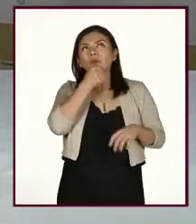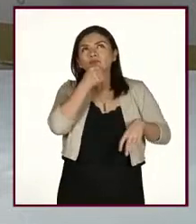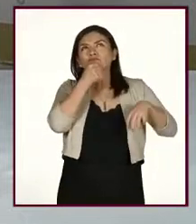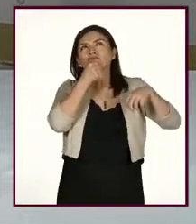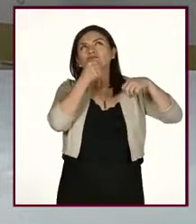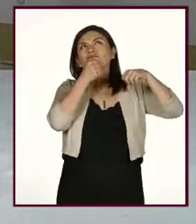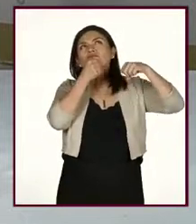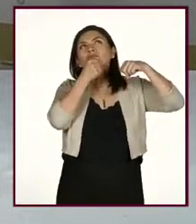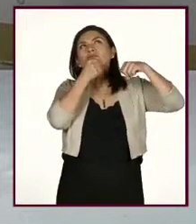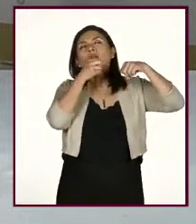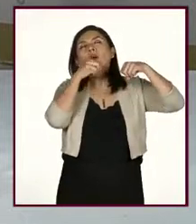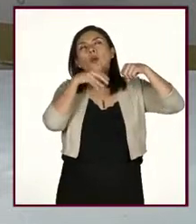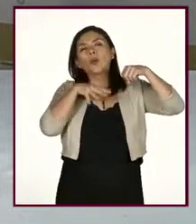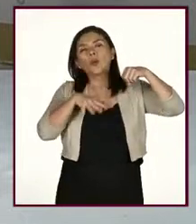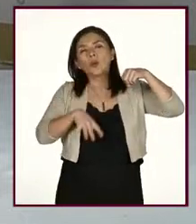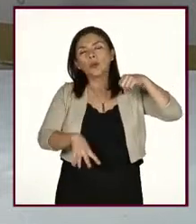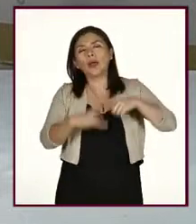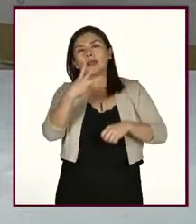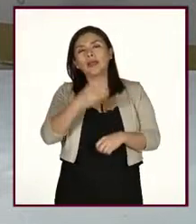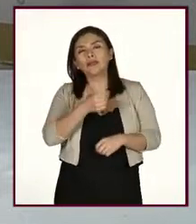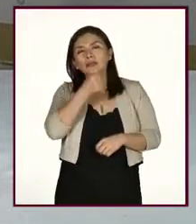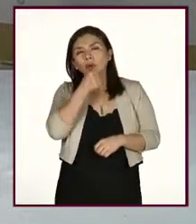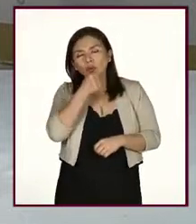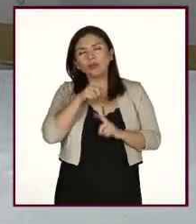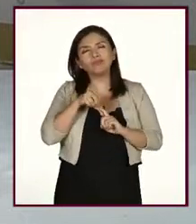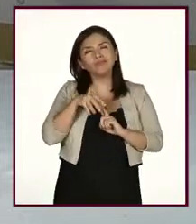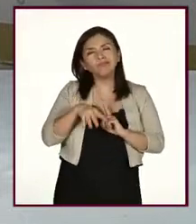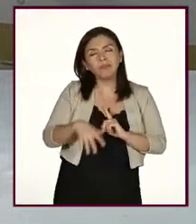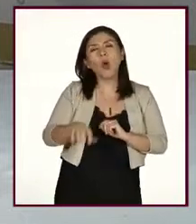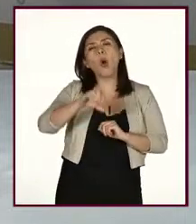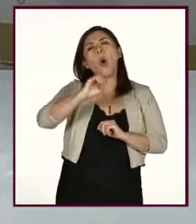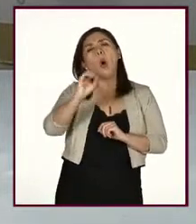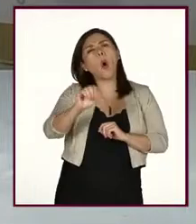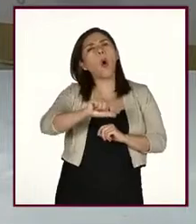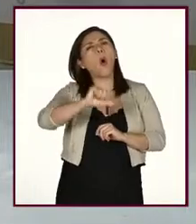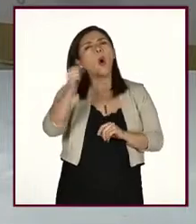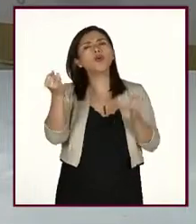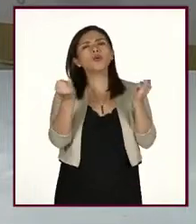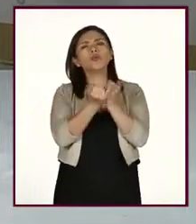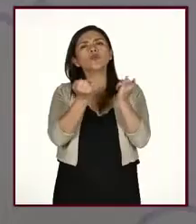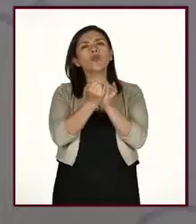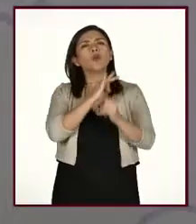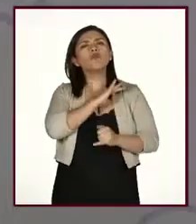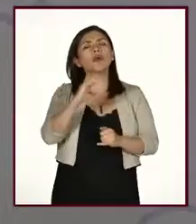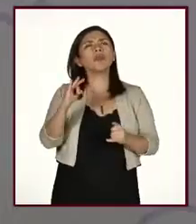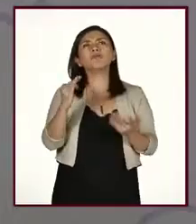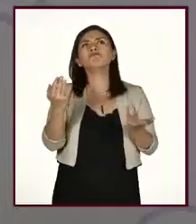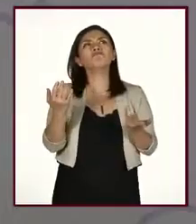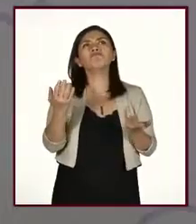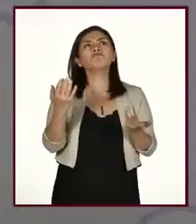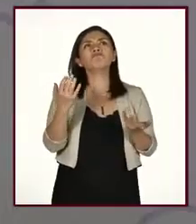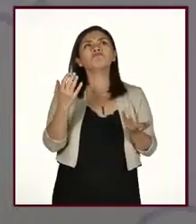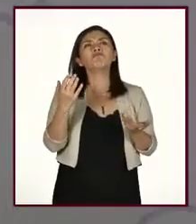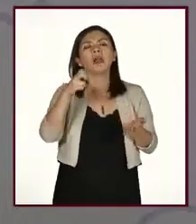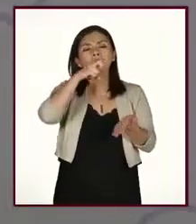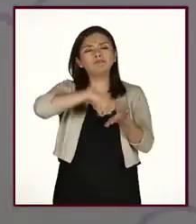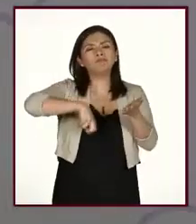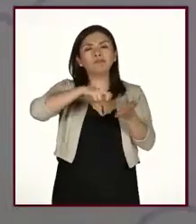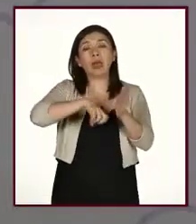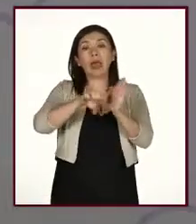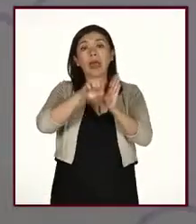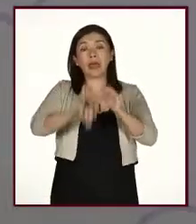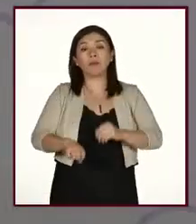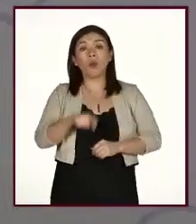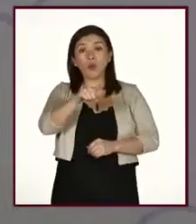3 segundos, exhalar 3 segundos. Otra frecuente también que podemos hacer con los pequeñitos, pues colocar una mano